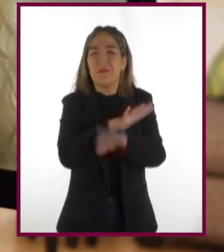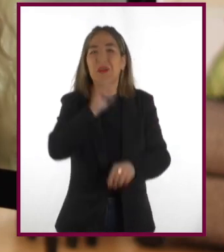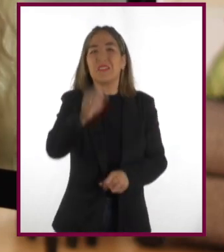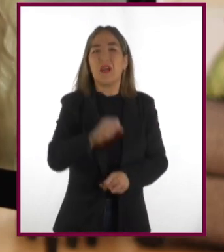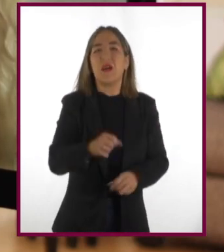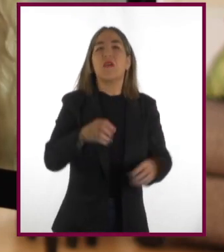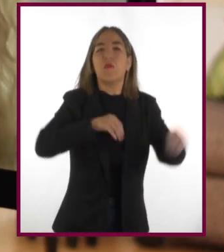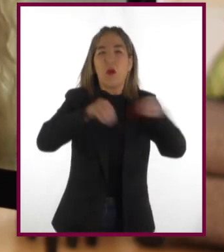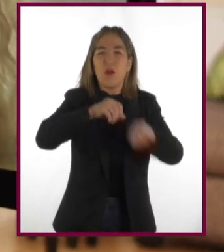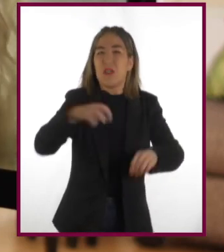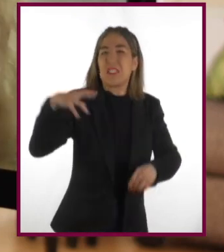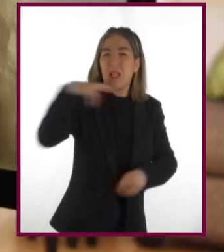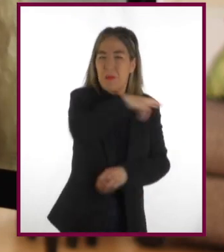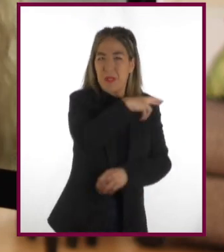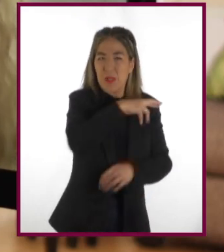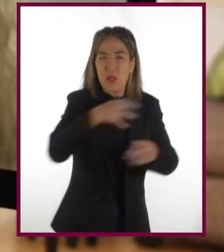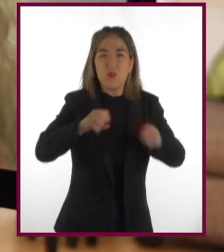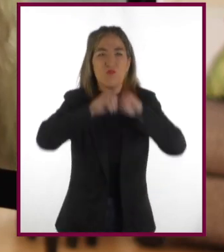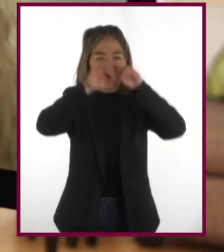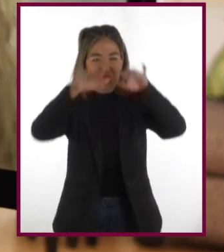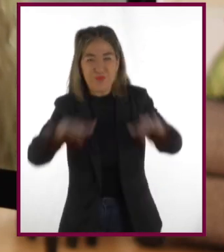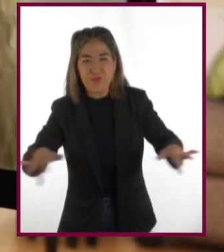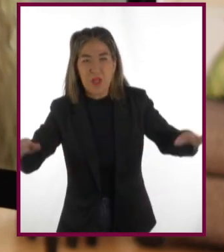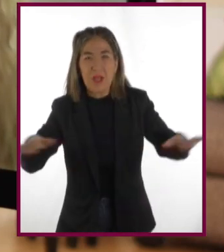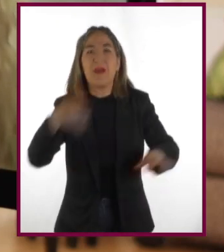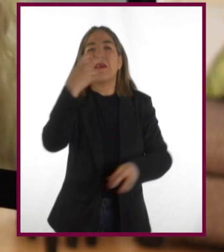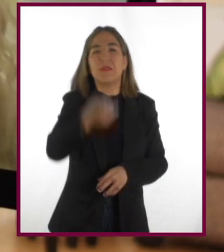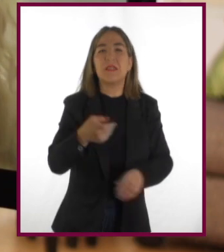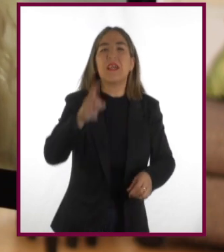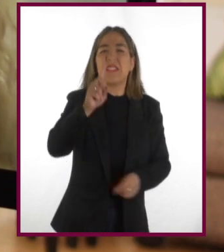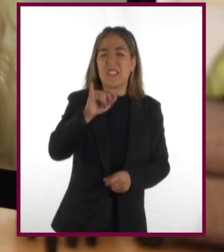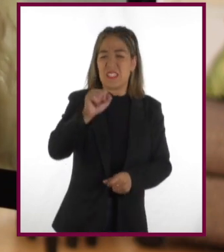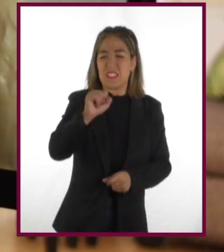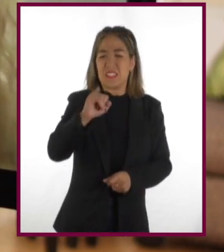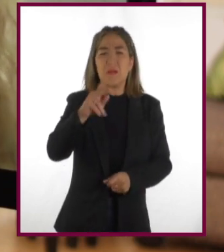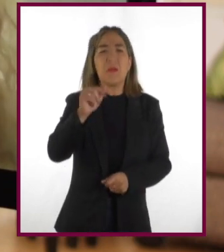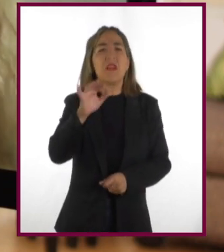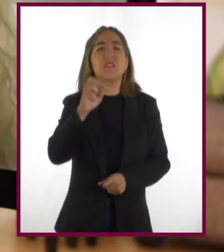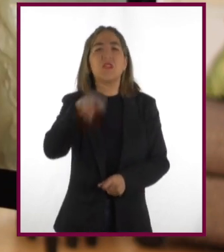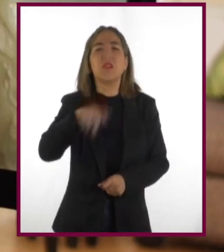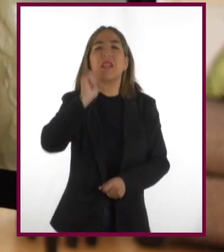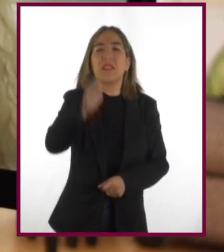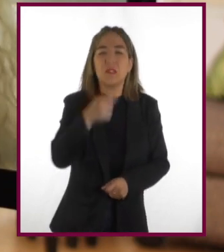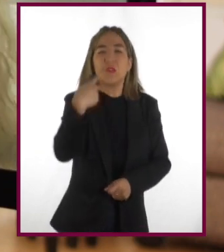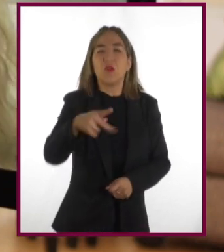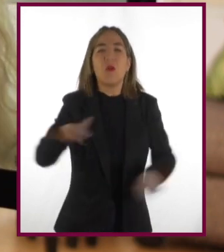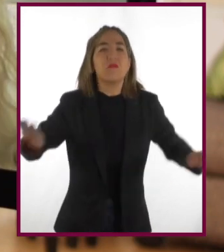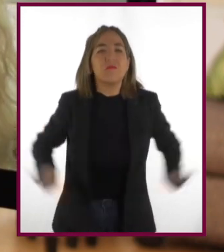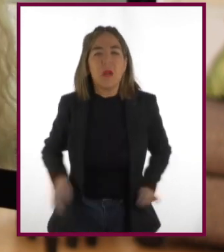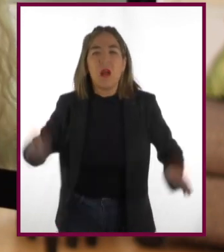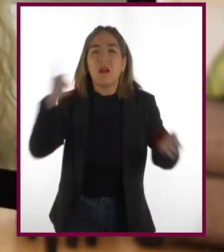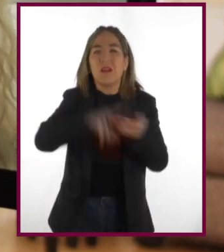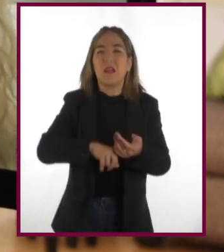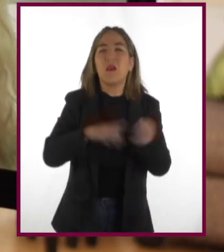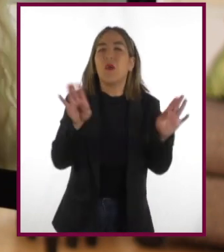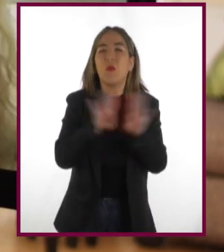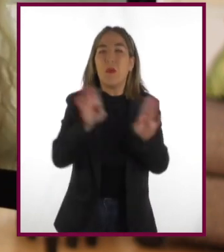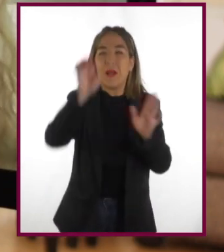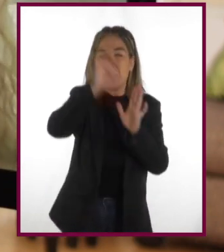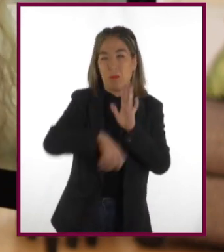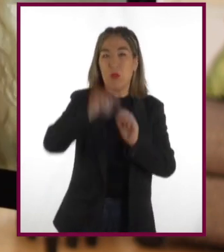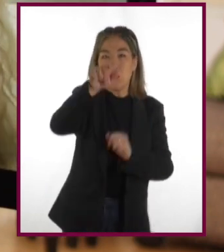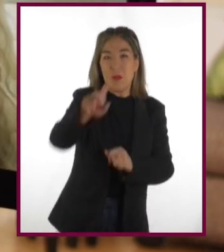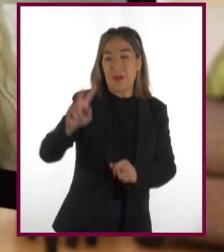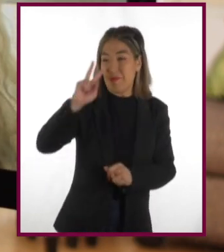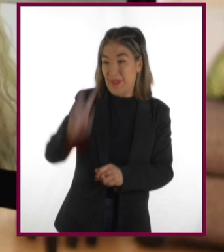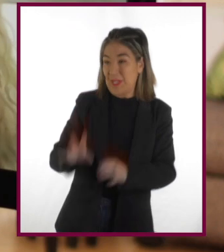el efecto de la turbulencia. Y finalmente, la disipación. Eso quiere decir que los flujos turbulentos son siempre disipativos. Una